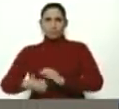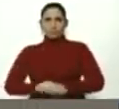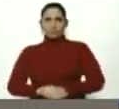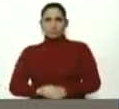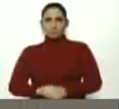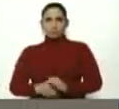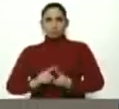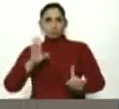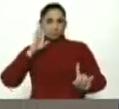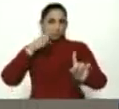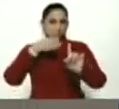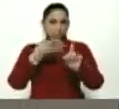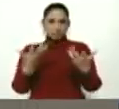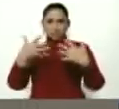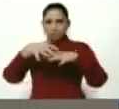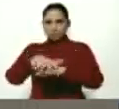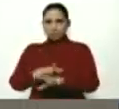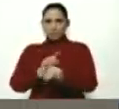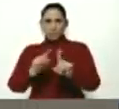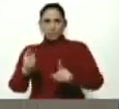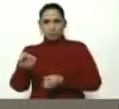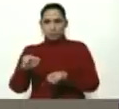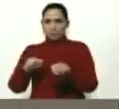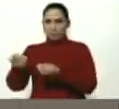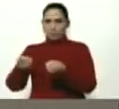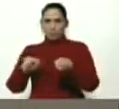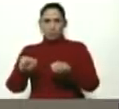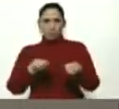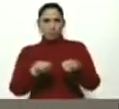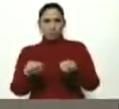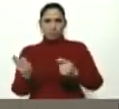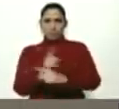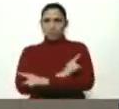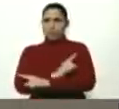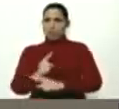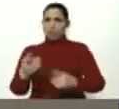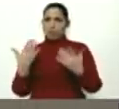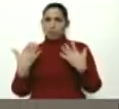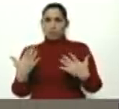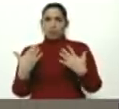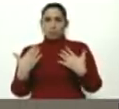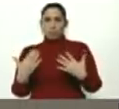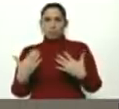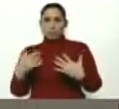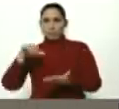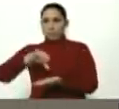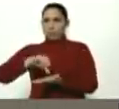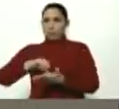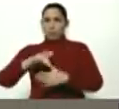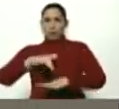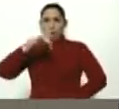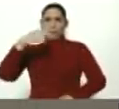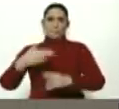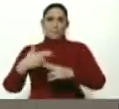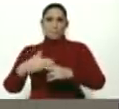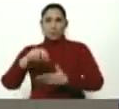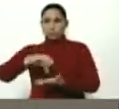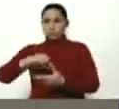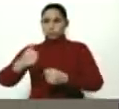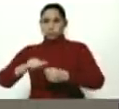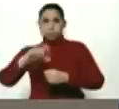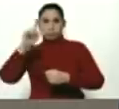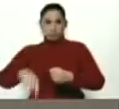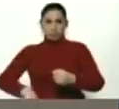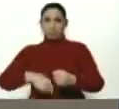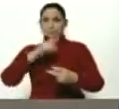un abordaje integral para controlar lo más pronto posible este foco que es de alta peligrosidad, el foco de Maracaibo, el